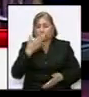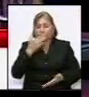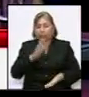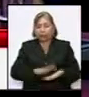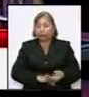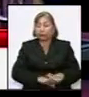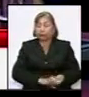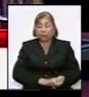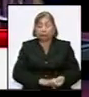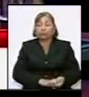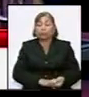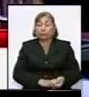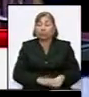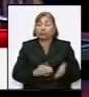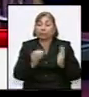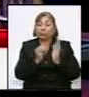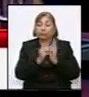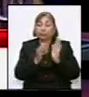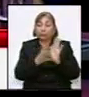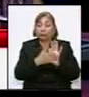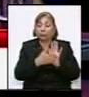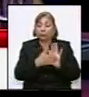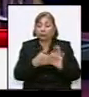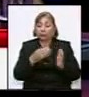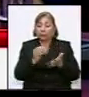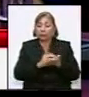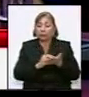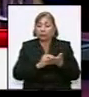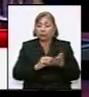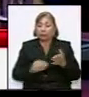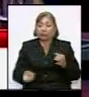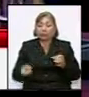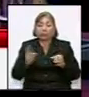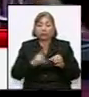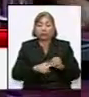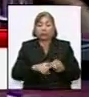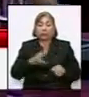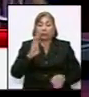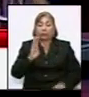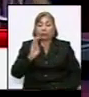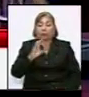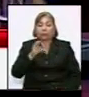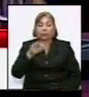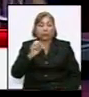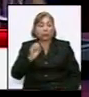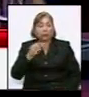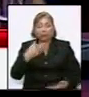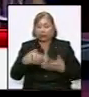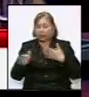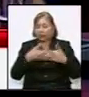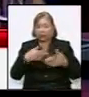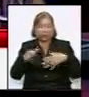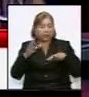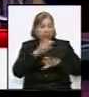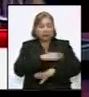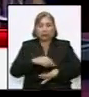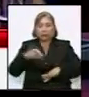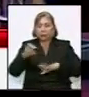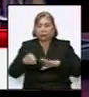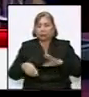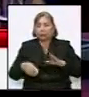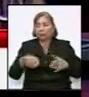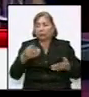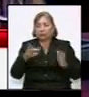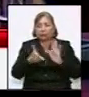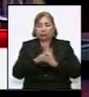consideramos que la redacción propuesta por la autógrafa incluida los bachilleres de cualquier profesión toda vez que los bachilleres según